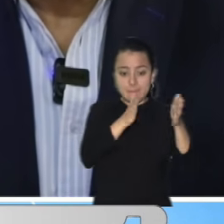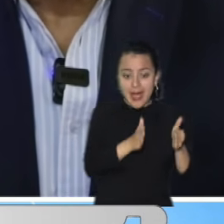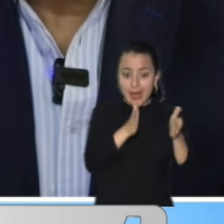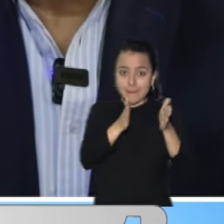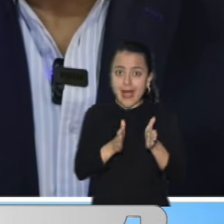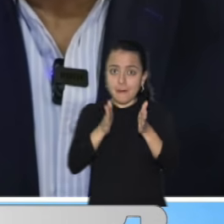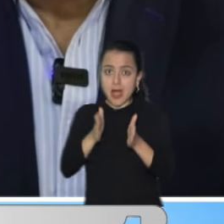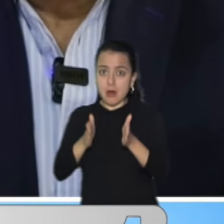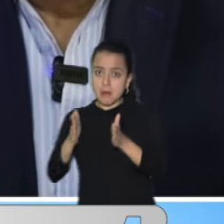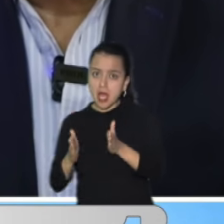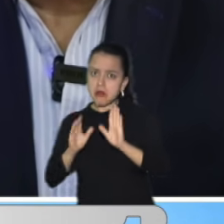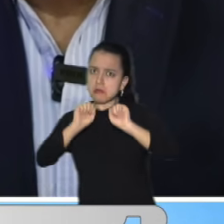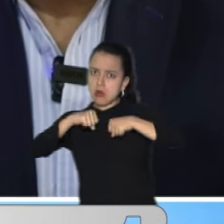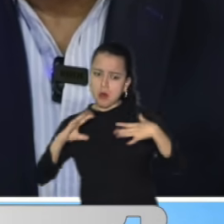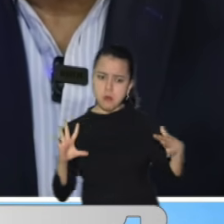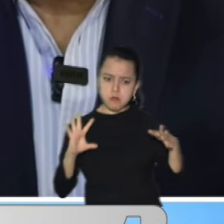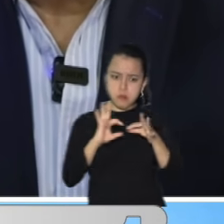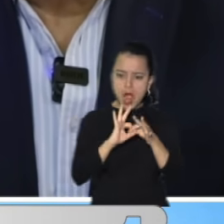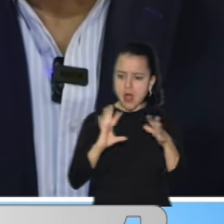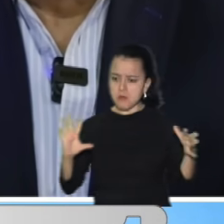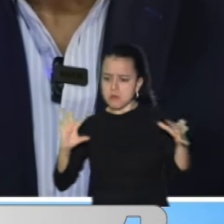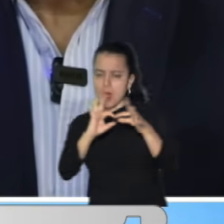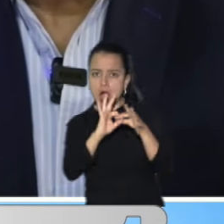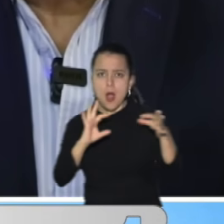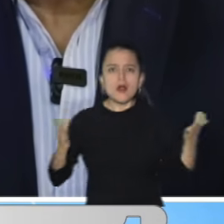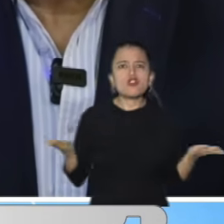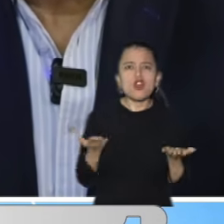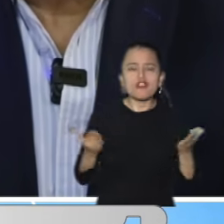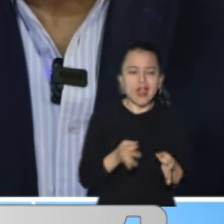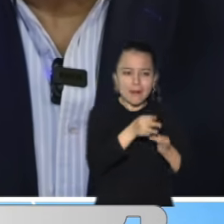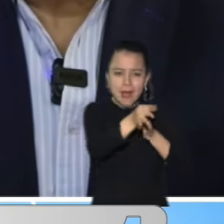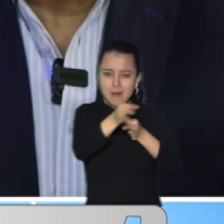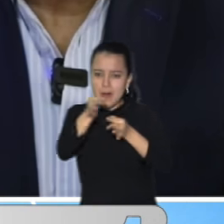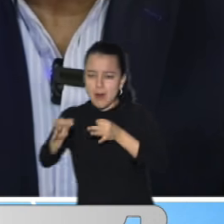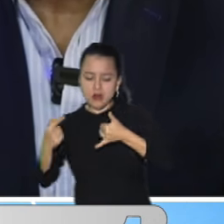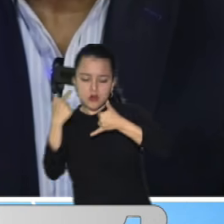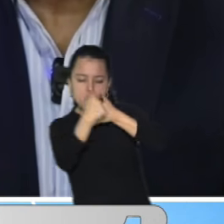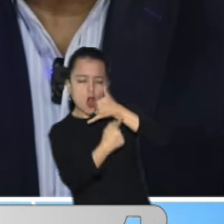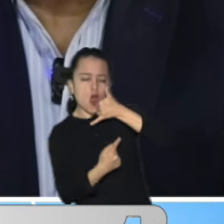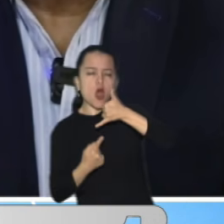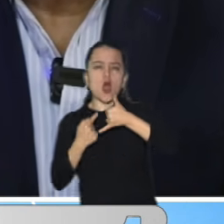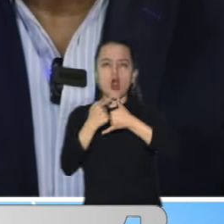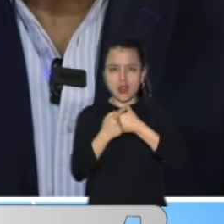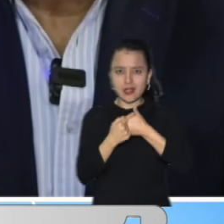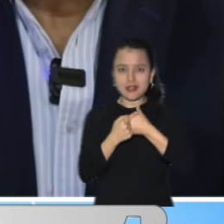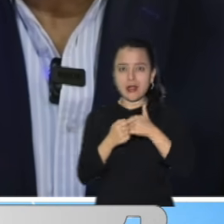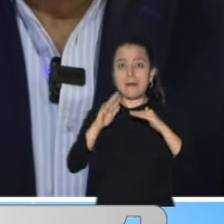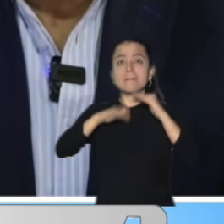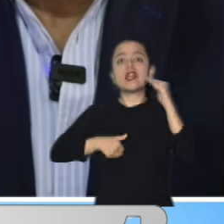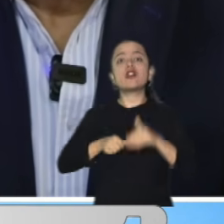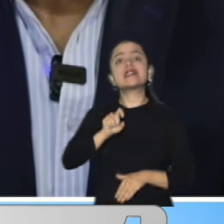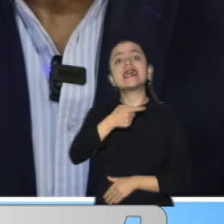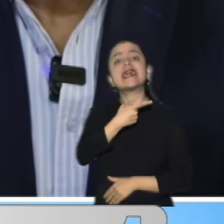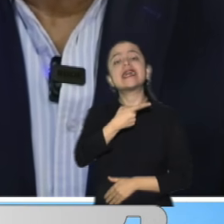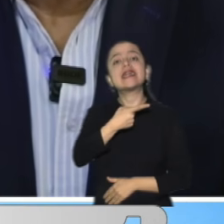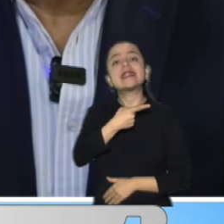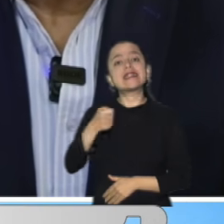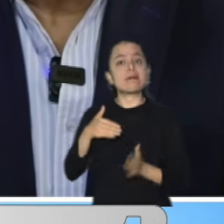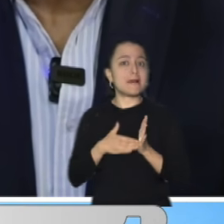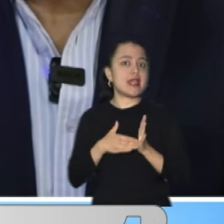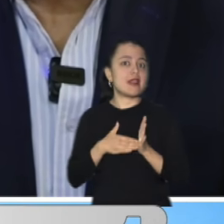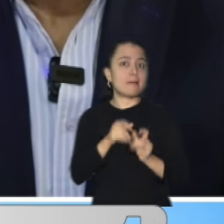de vacunación para todos los municipios de Colombia menores de 100.000 habitantes. El